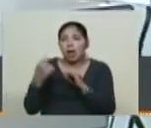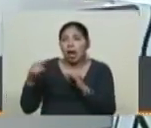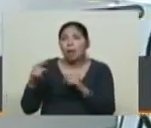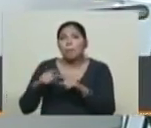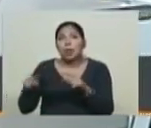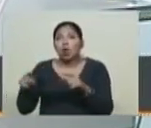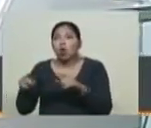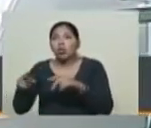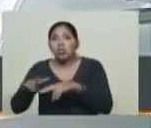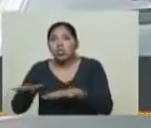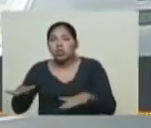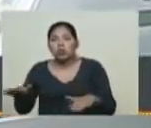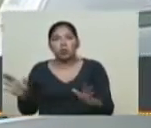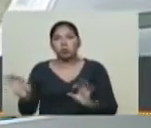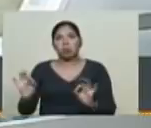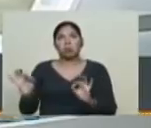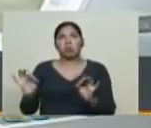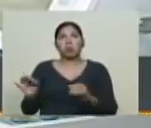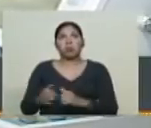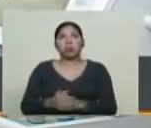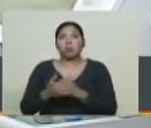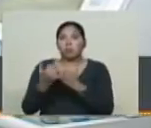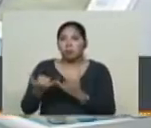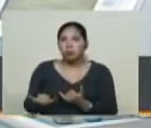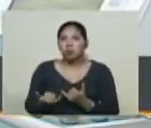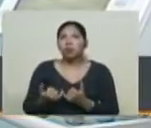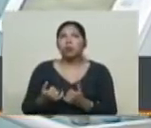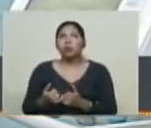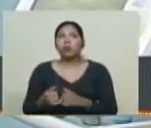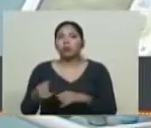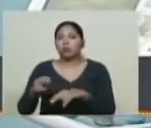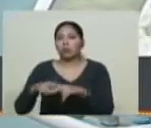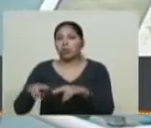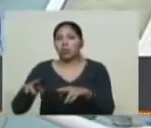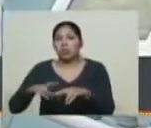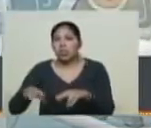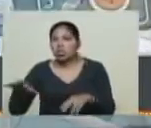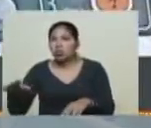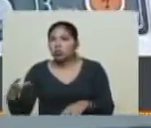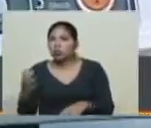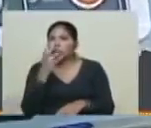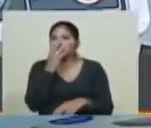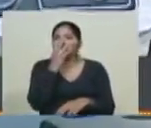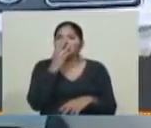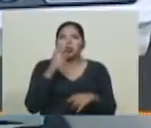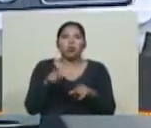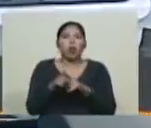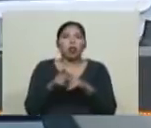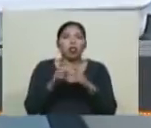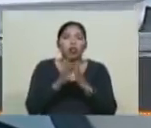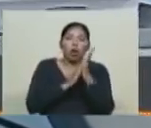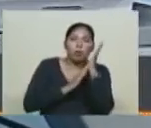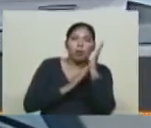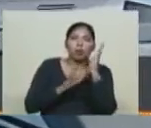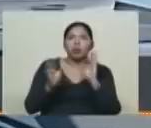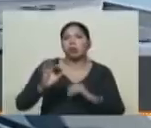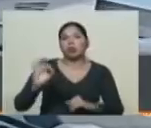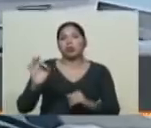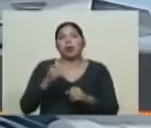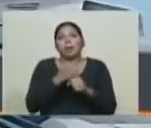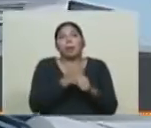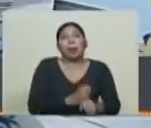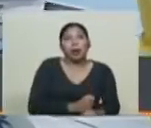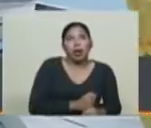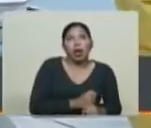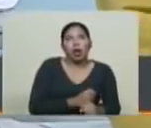no vamos a conectar a nuestros niños a una máquina de anestesia. Para mientras conseguimos cupo en Caracas, ya los